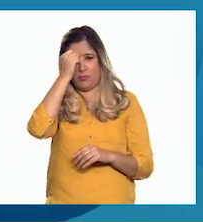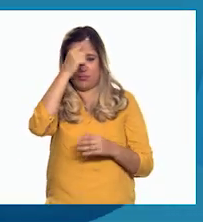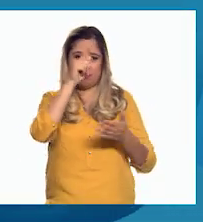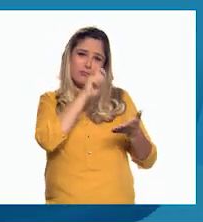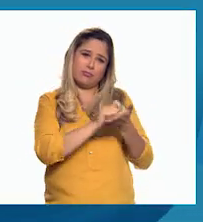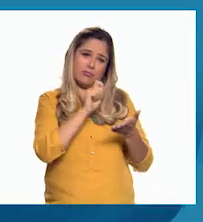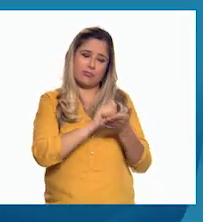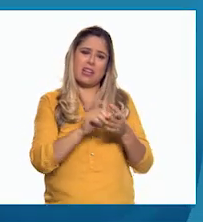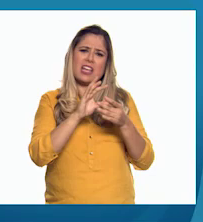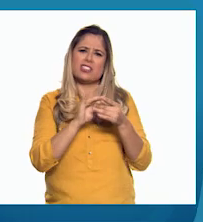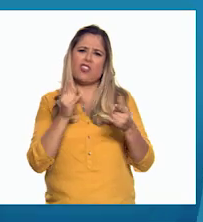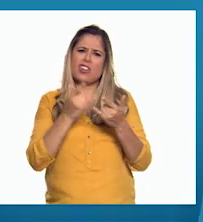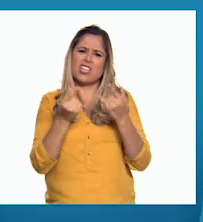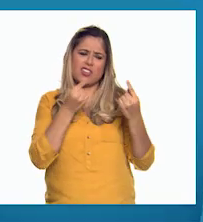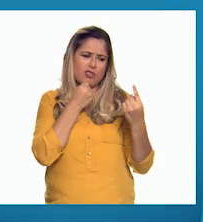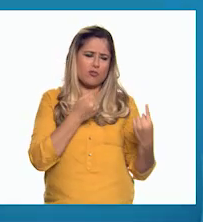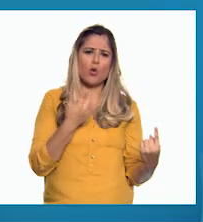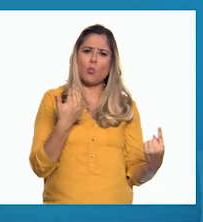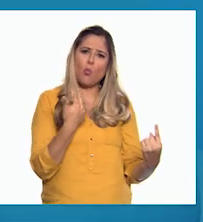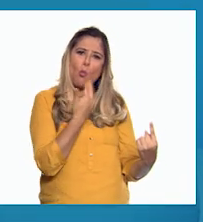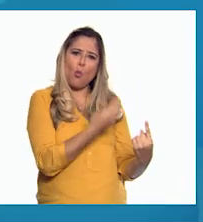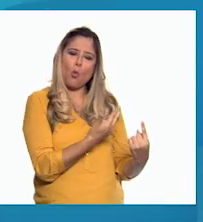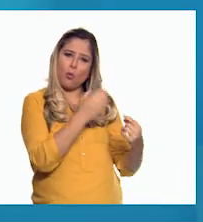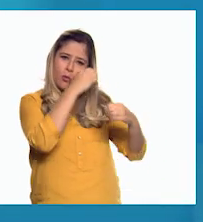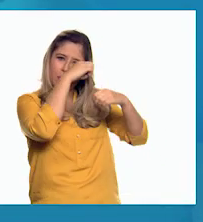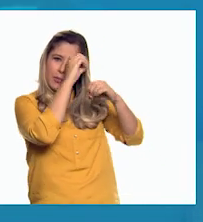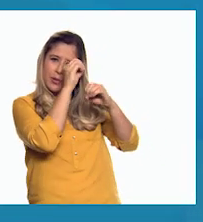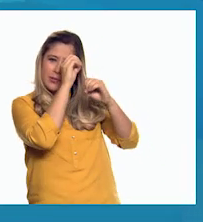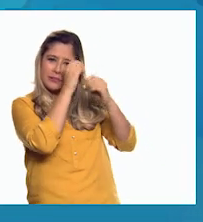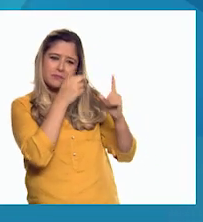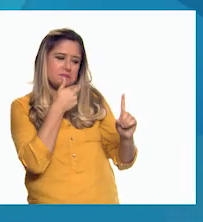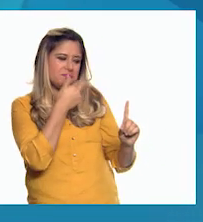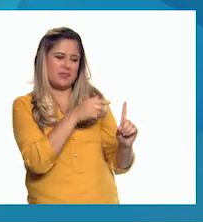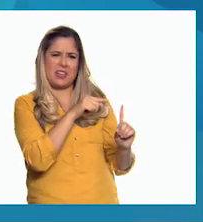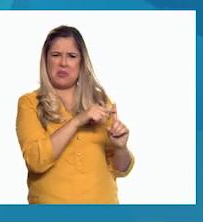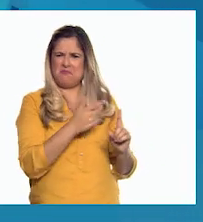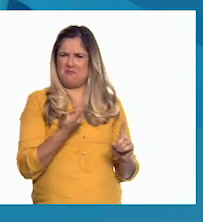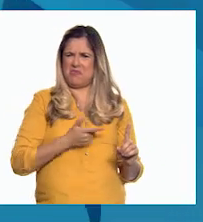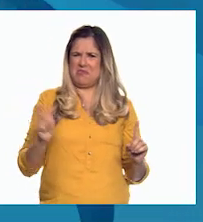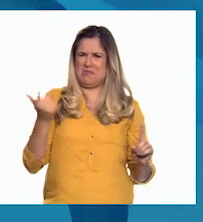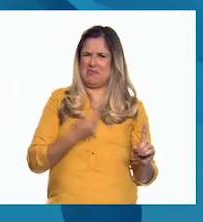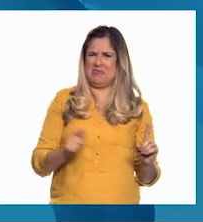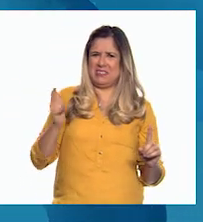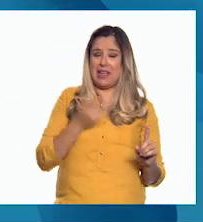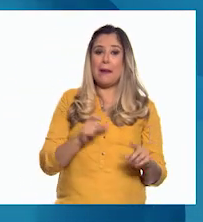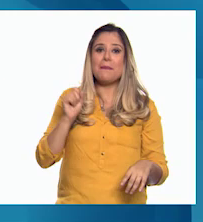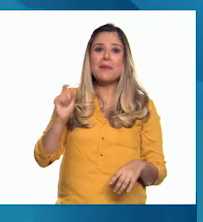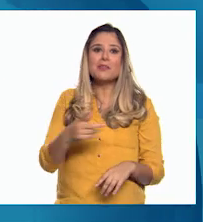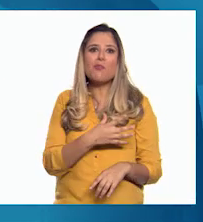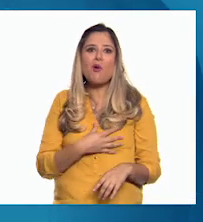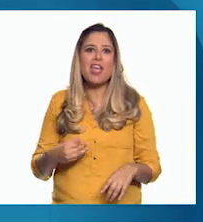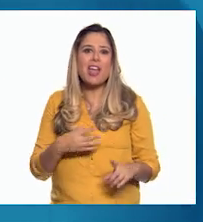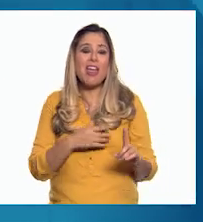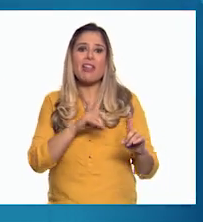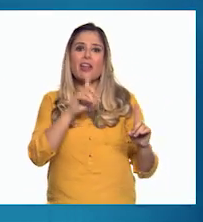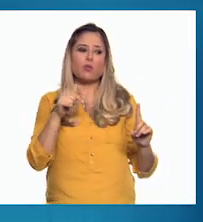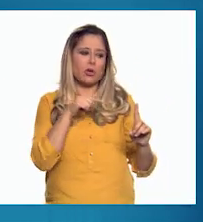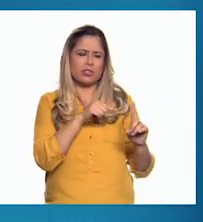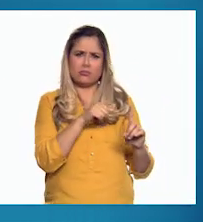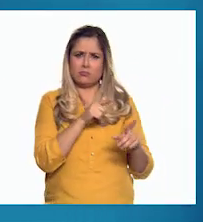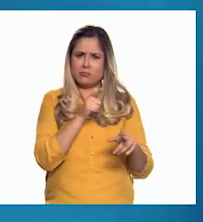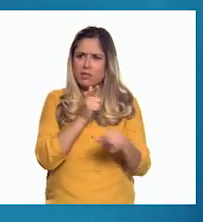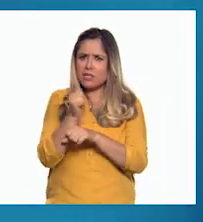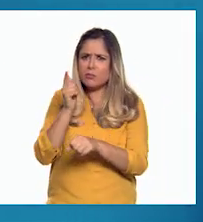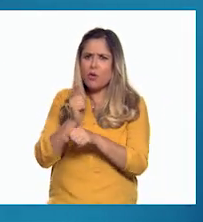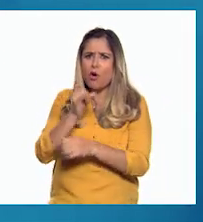de un niño a quien le regalan un telescopio sin él quererlo, como a su hijo, y descubre que